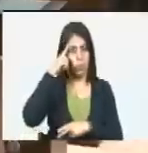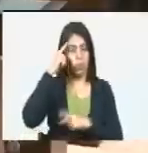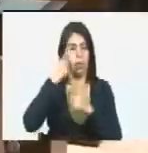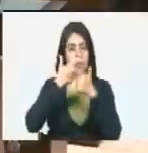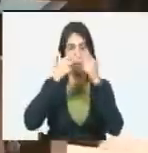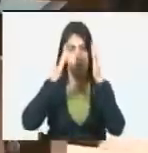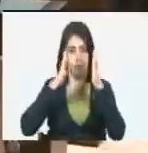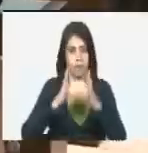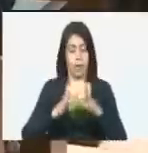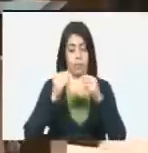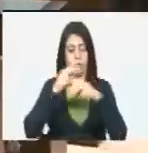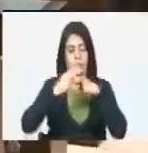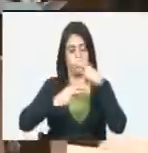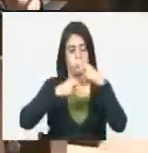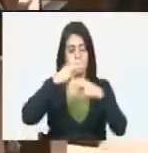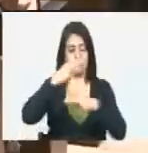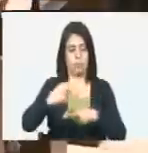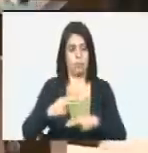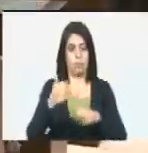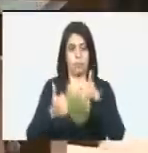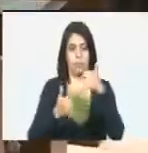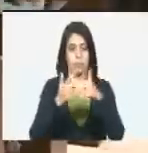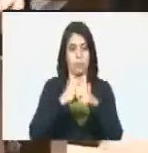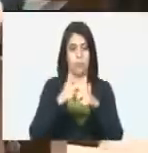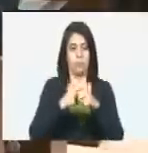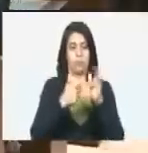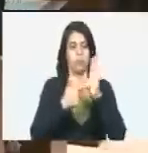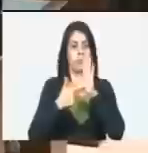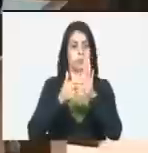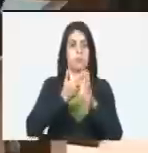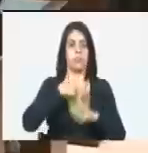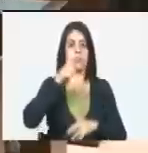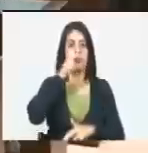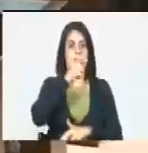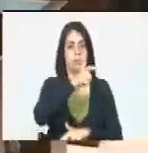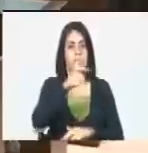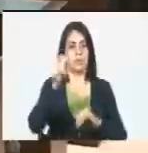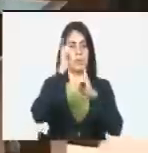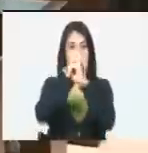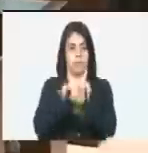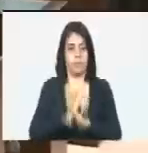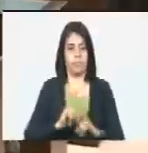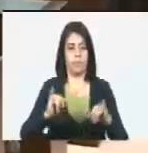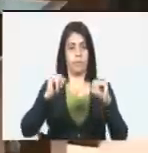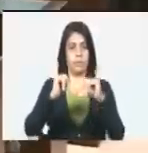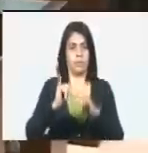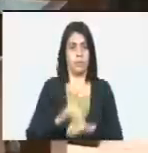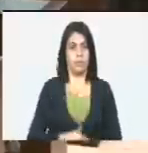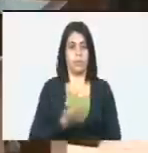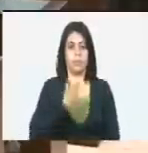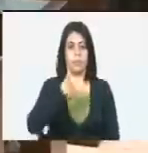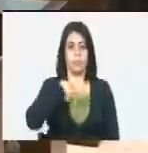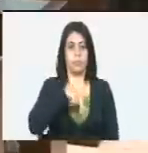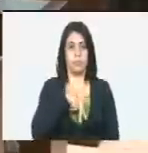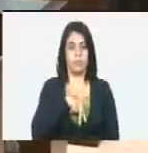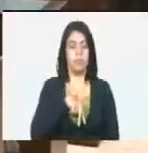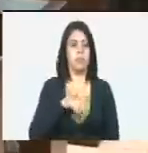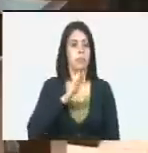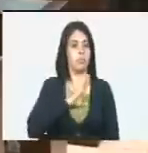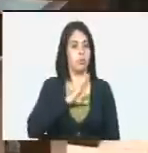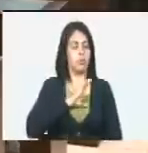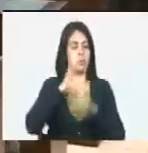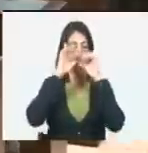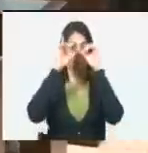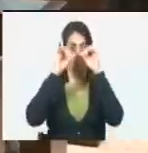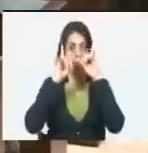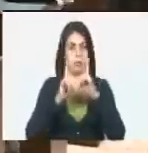muchos, fue el de nuestra soberanía, nuestra independencia y nuestra autodeterminación, lo que